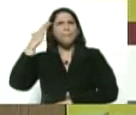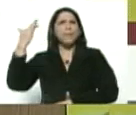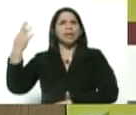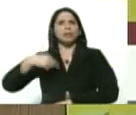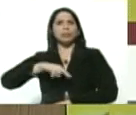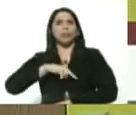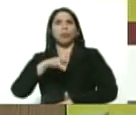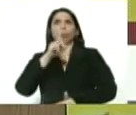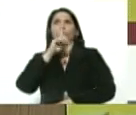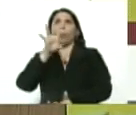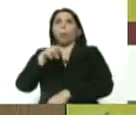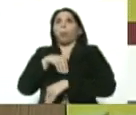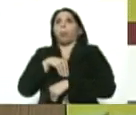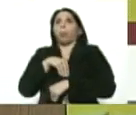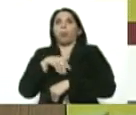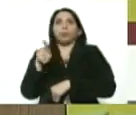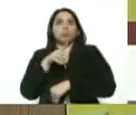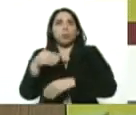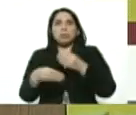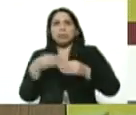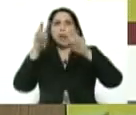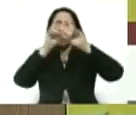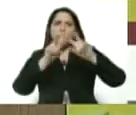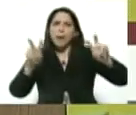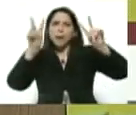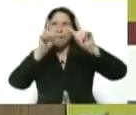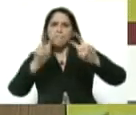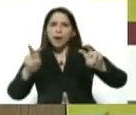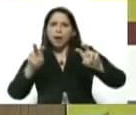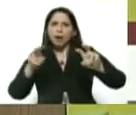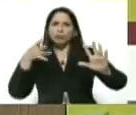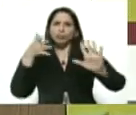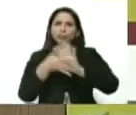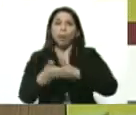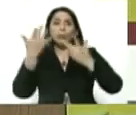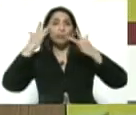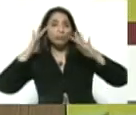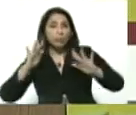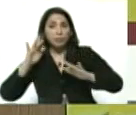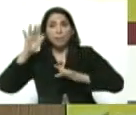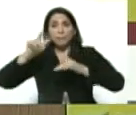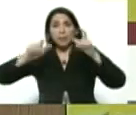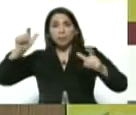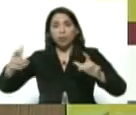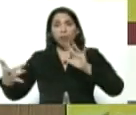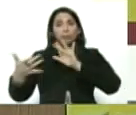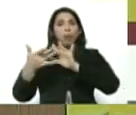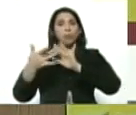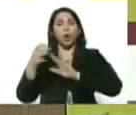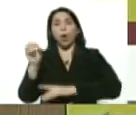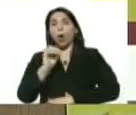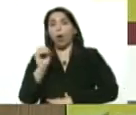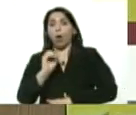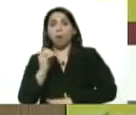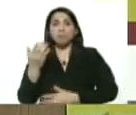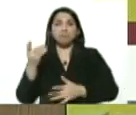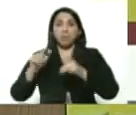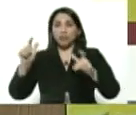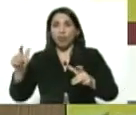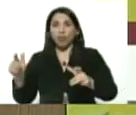brazos cruzados y que no hiciéramos un pesquisaje amplio de todos los posibles contactos de todas las posibles personas que hayan estado en